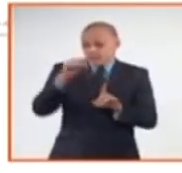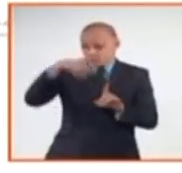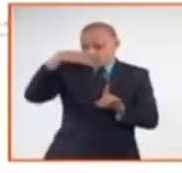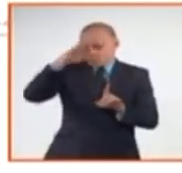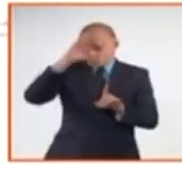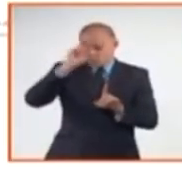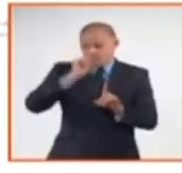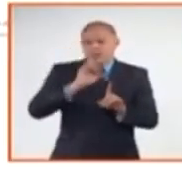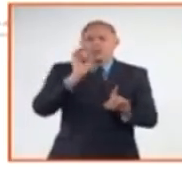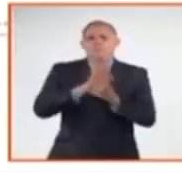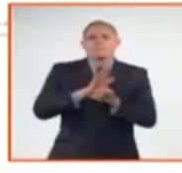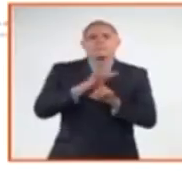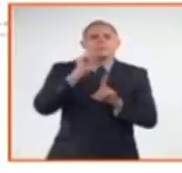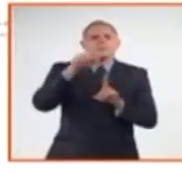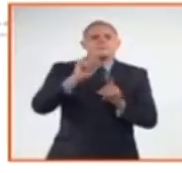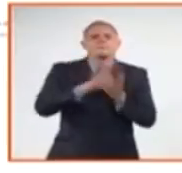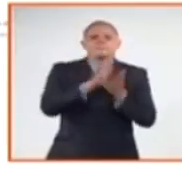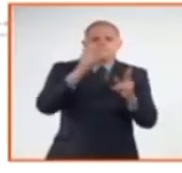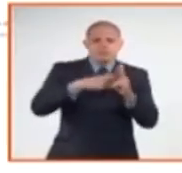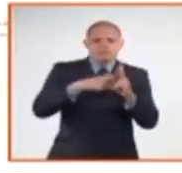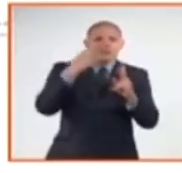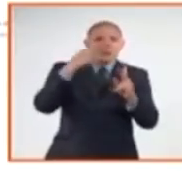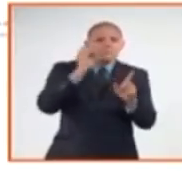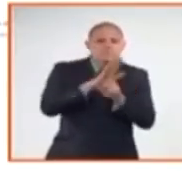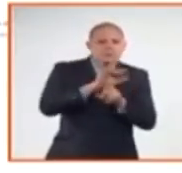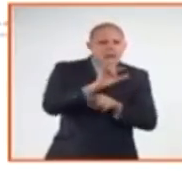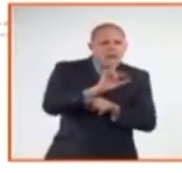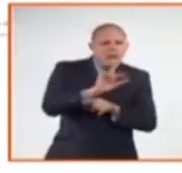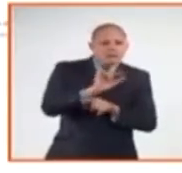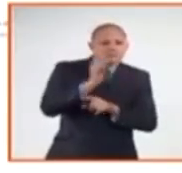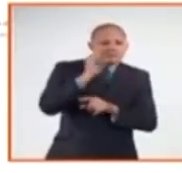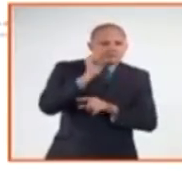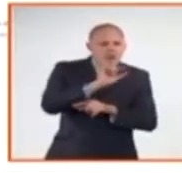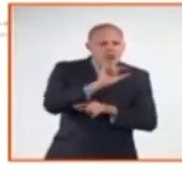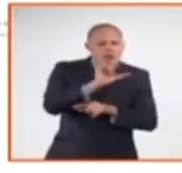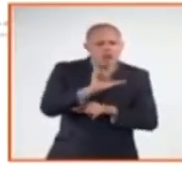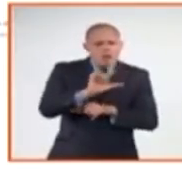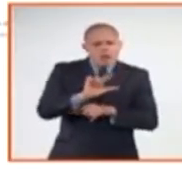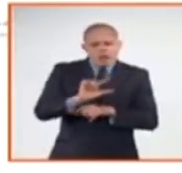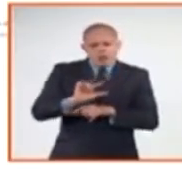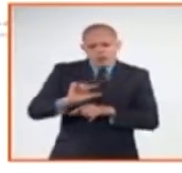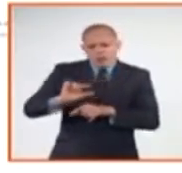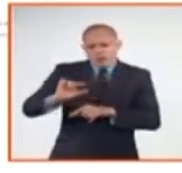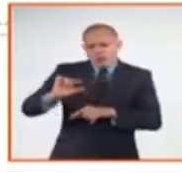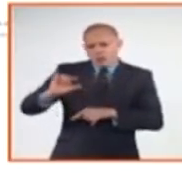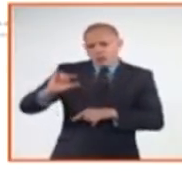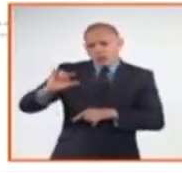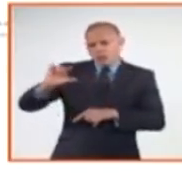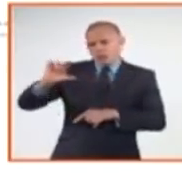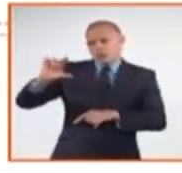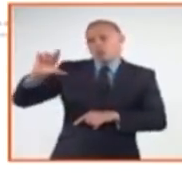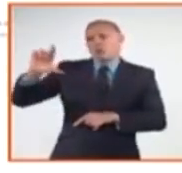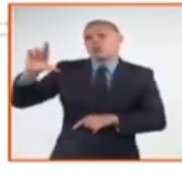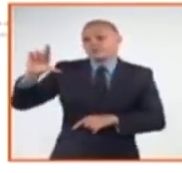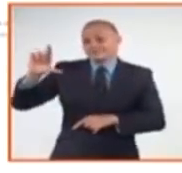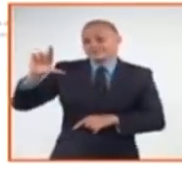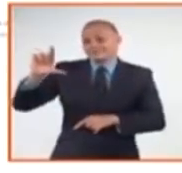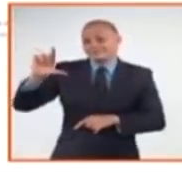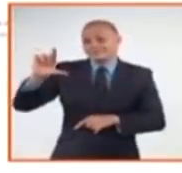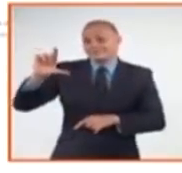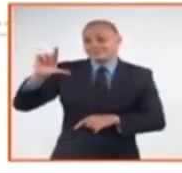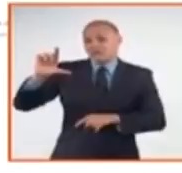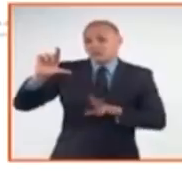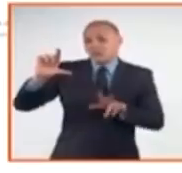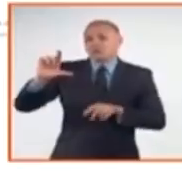una tendencia a incrementarse ahora si nosotros ponemos aquí en este gráfico en la habana que fue donde primero empezó la